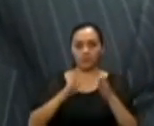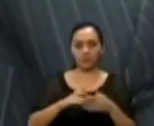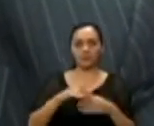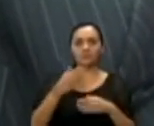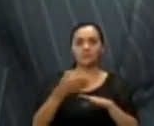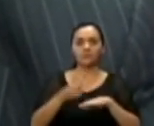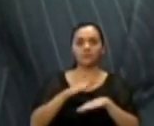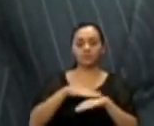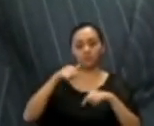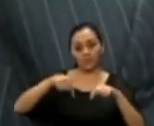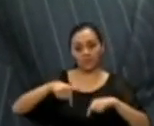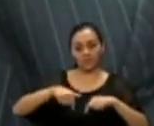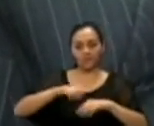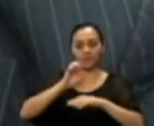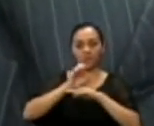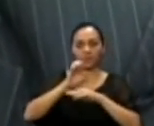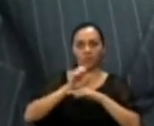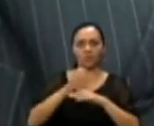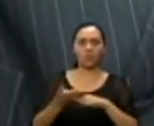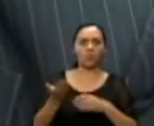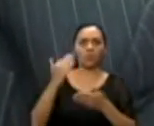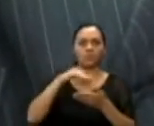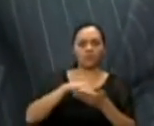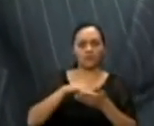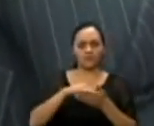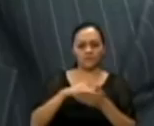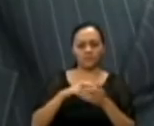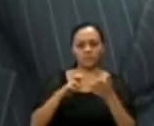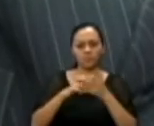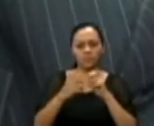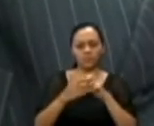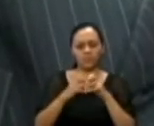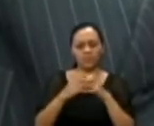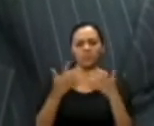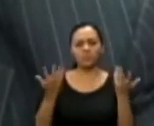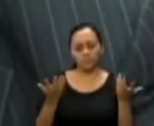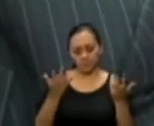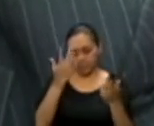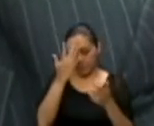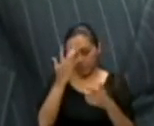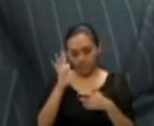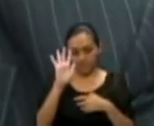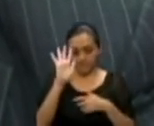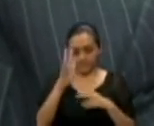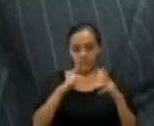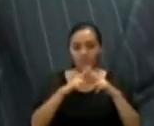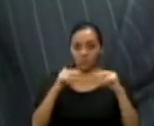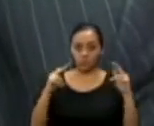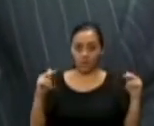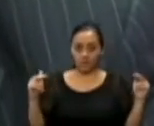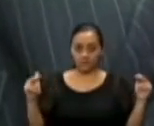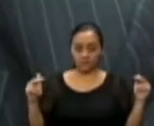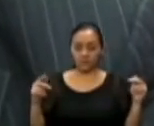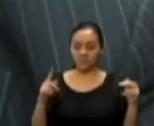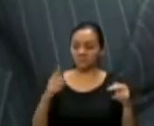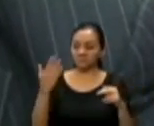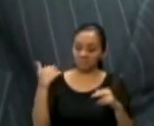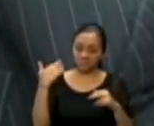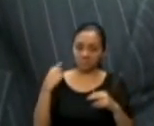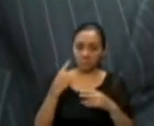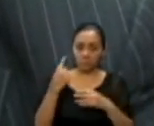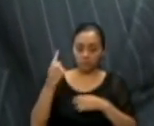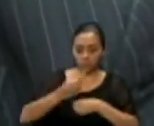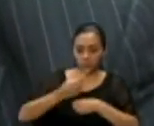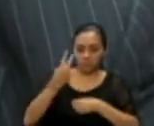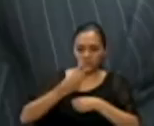parecer el país nuevamente enfrentaría una amenaza natural esto le preguntó por está en las últimas semanas en los últimos días se han